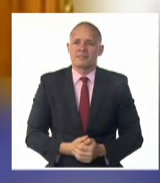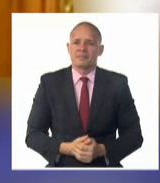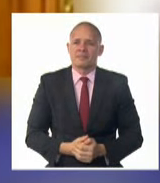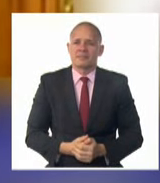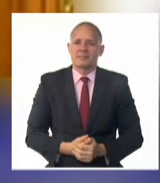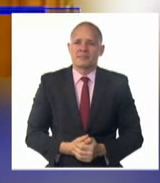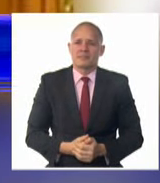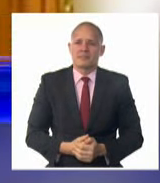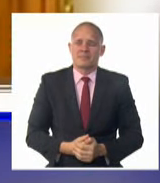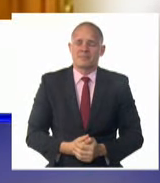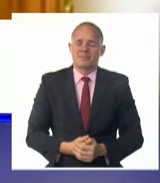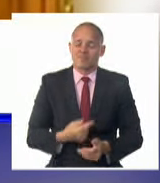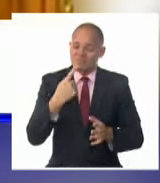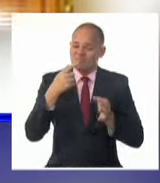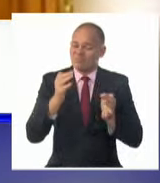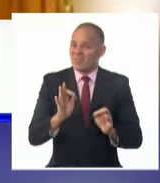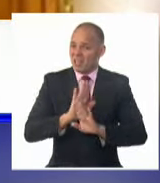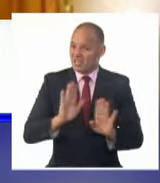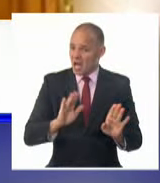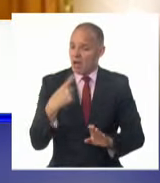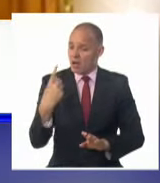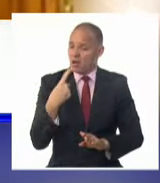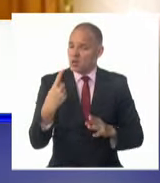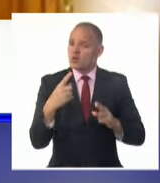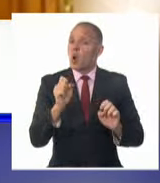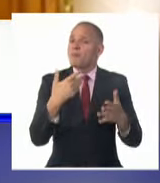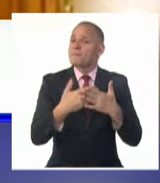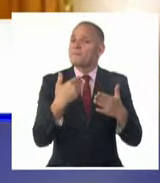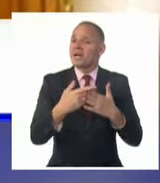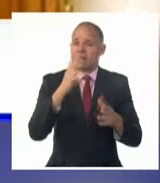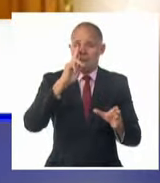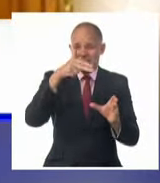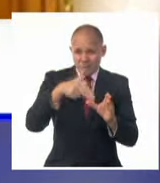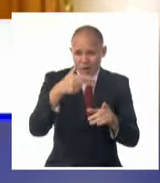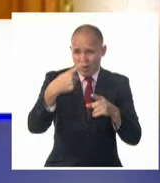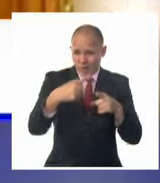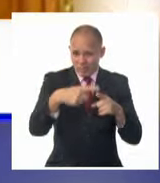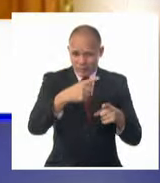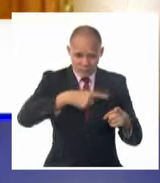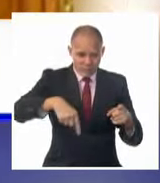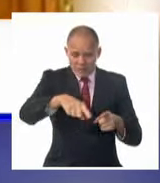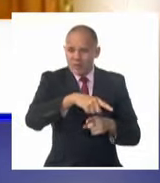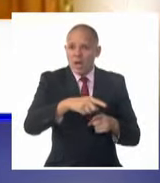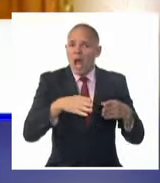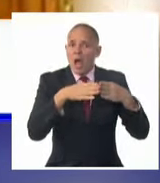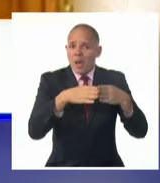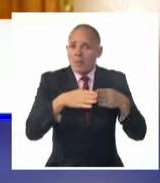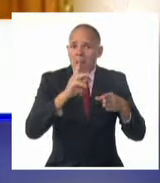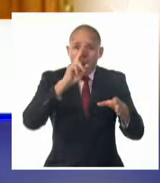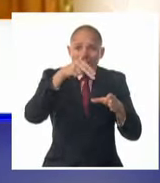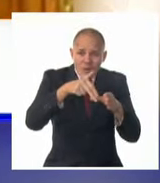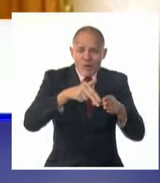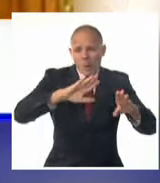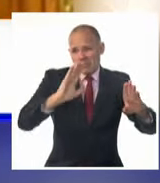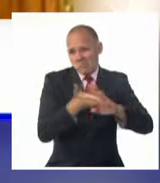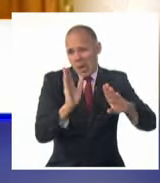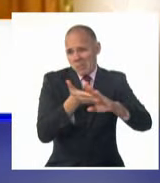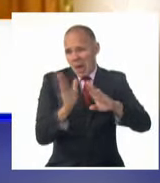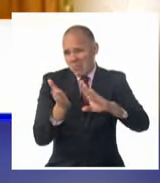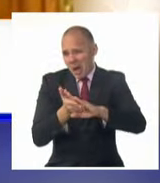Sancionados 39 buques de PDVSA, que son los encargados del comercio exterior de nuestra industria